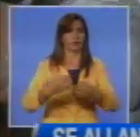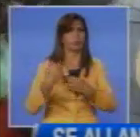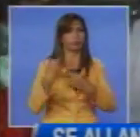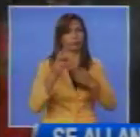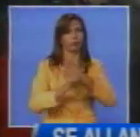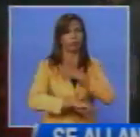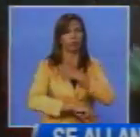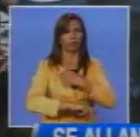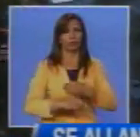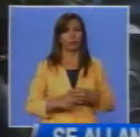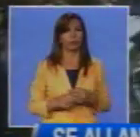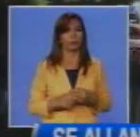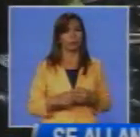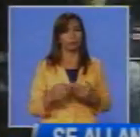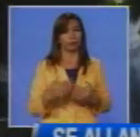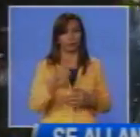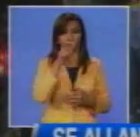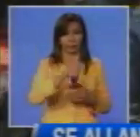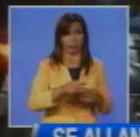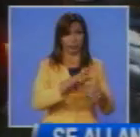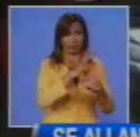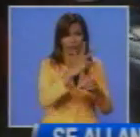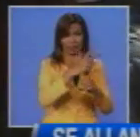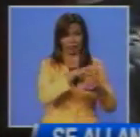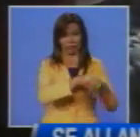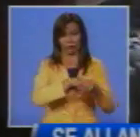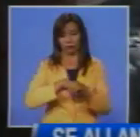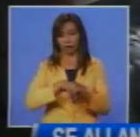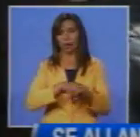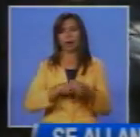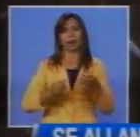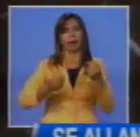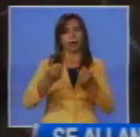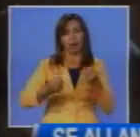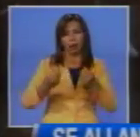sacados del inmueble y trasladados uno a uno hasta los patrulleros de la